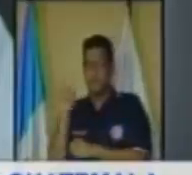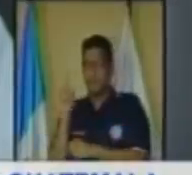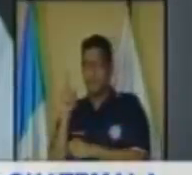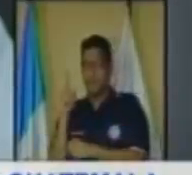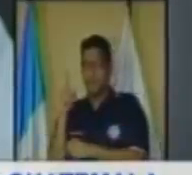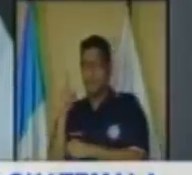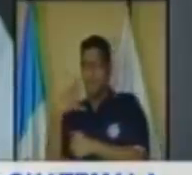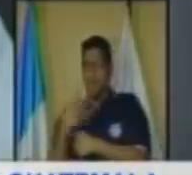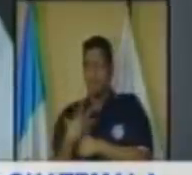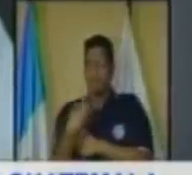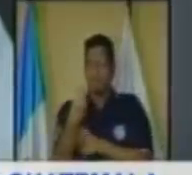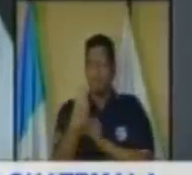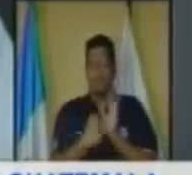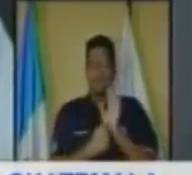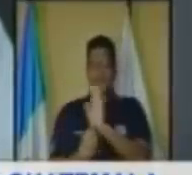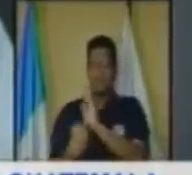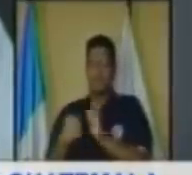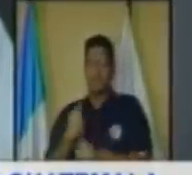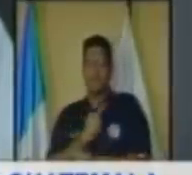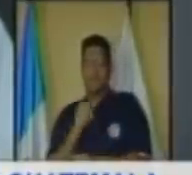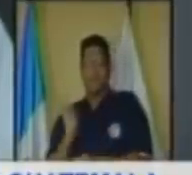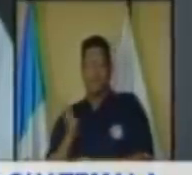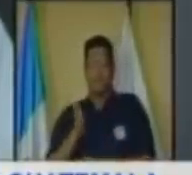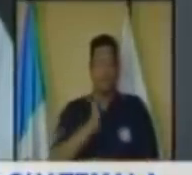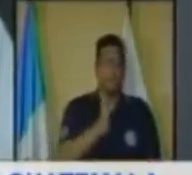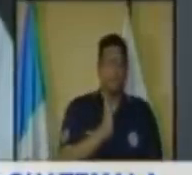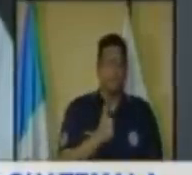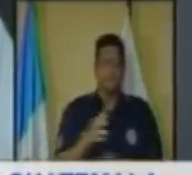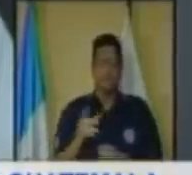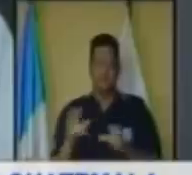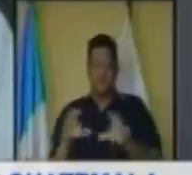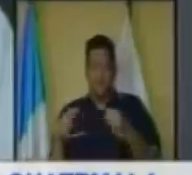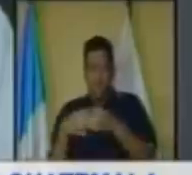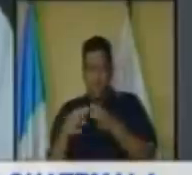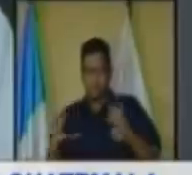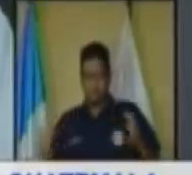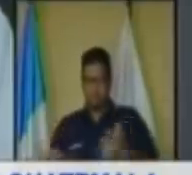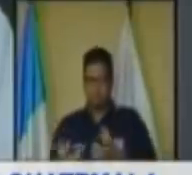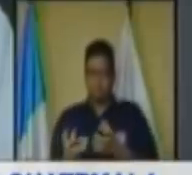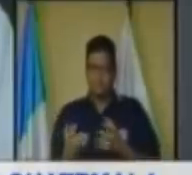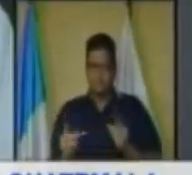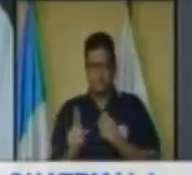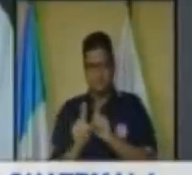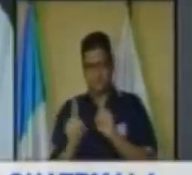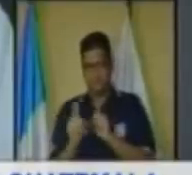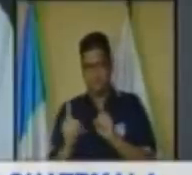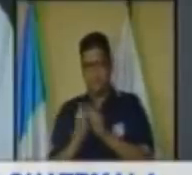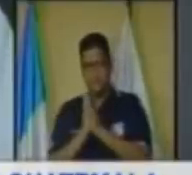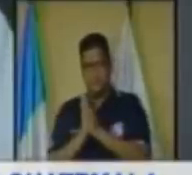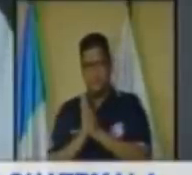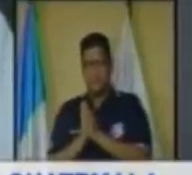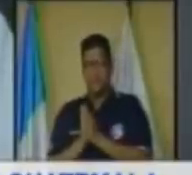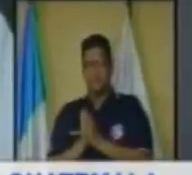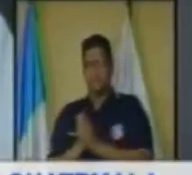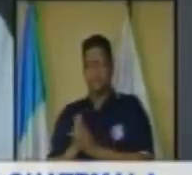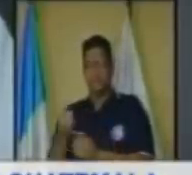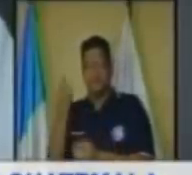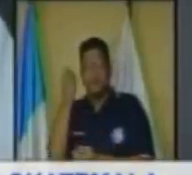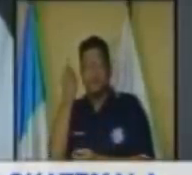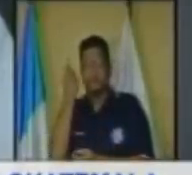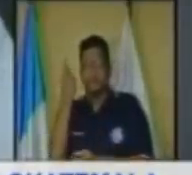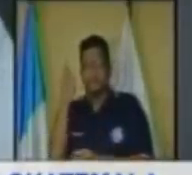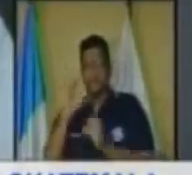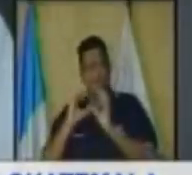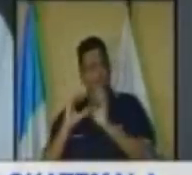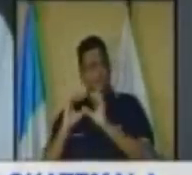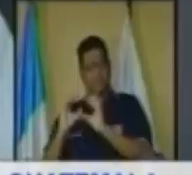a estar en grupos sumamente numerosos. Estaremos respondiendo en la